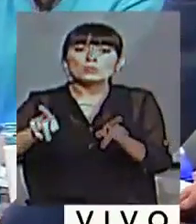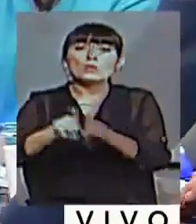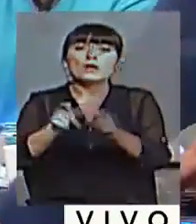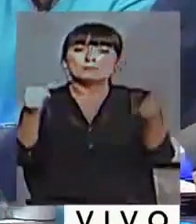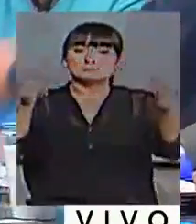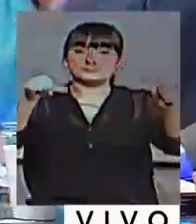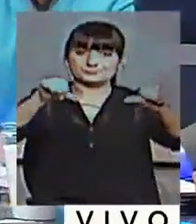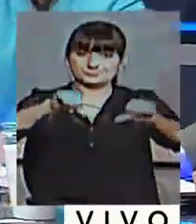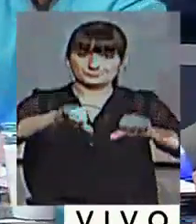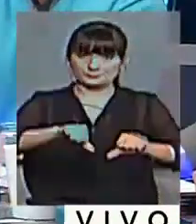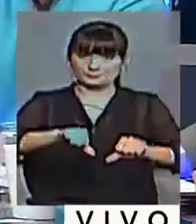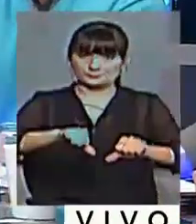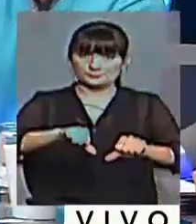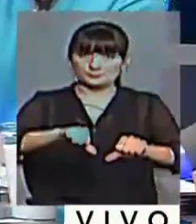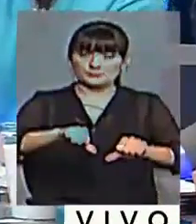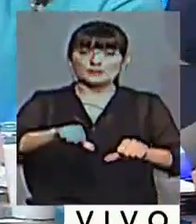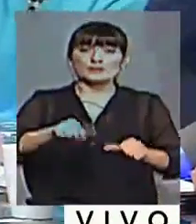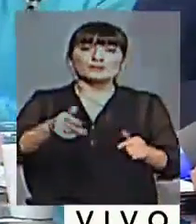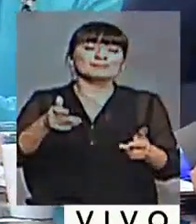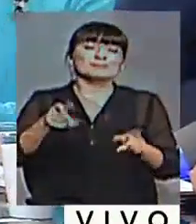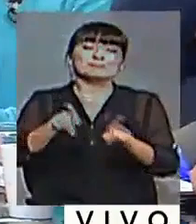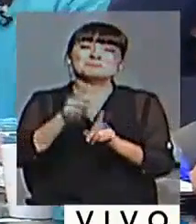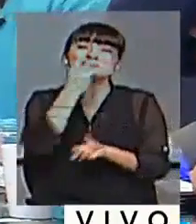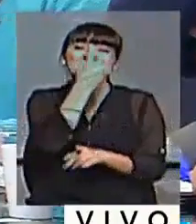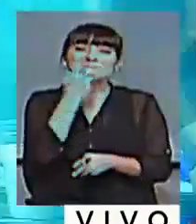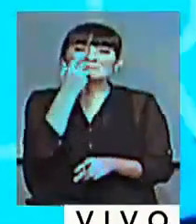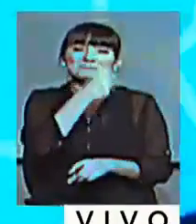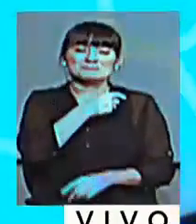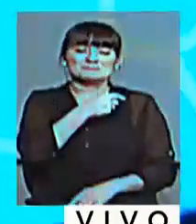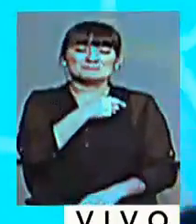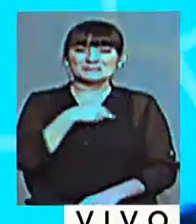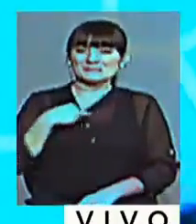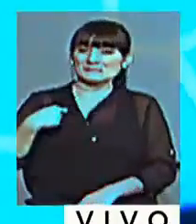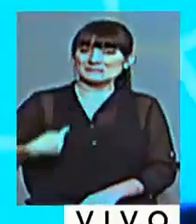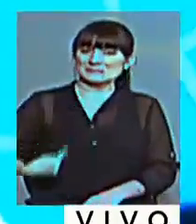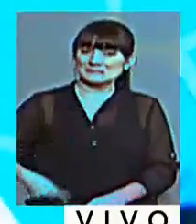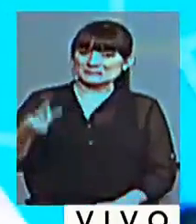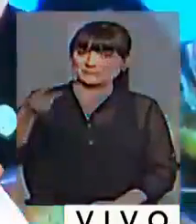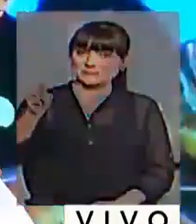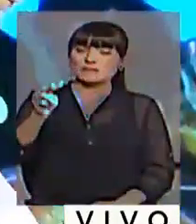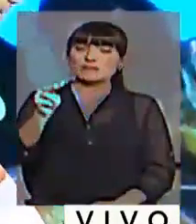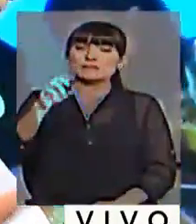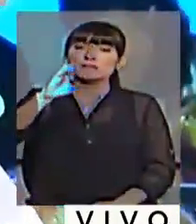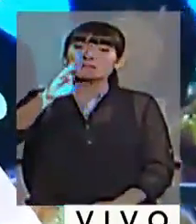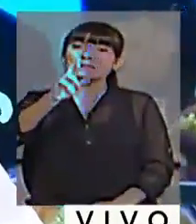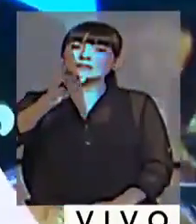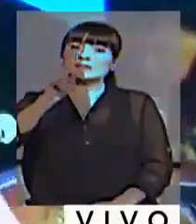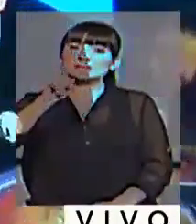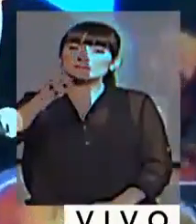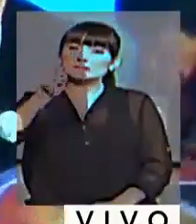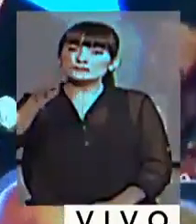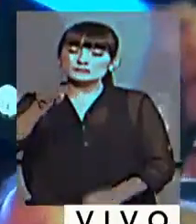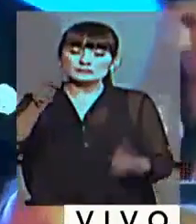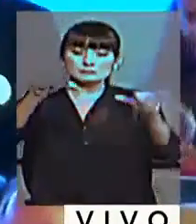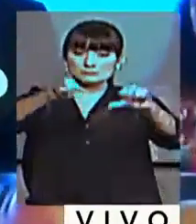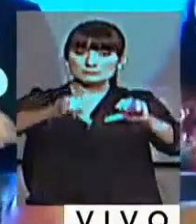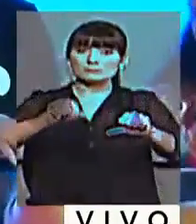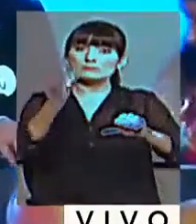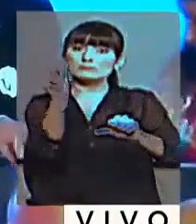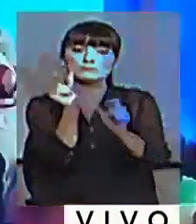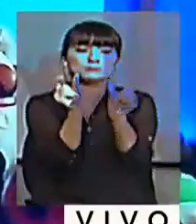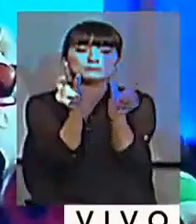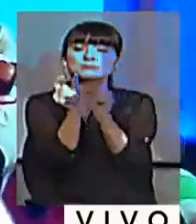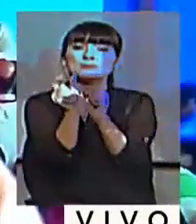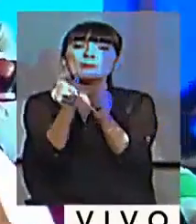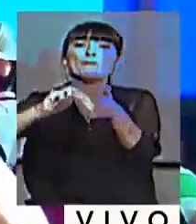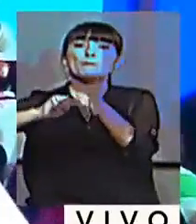crisis. En el idioma chino, la palabra crisis está compuesta de dos caracteres. Una significa problema y la otra